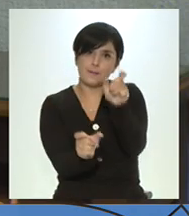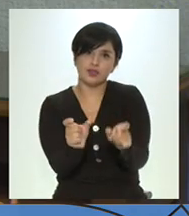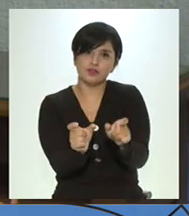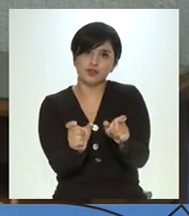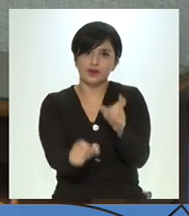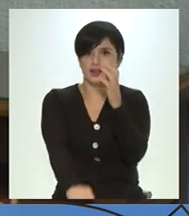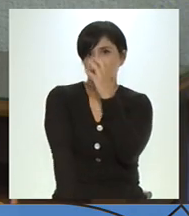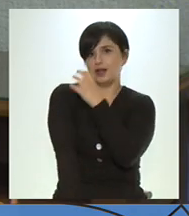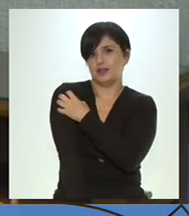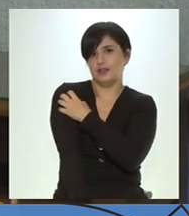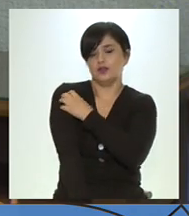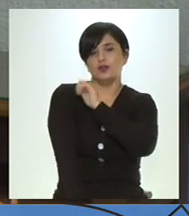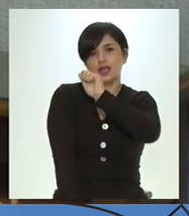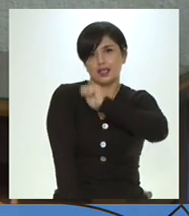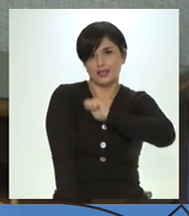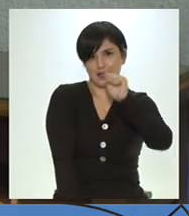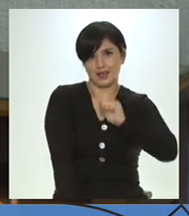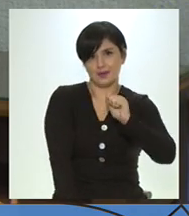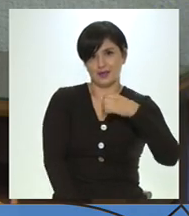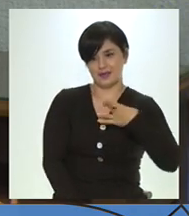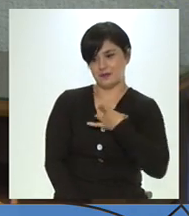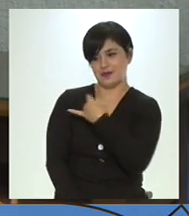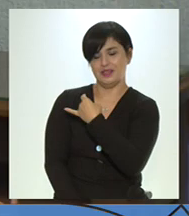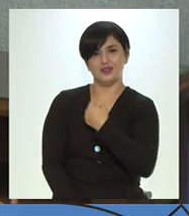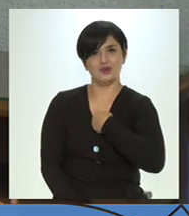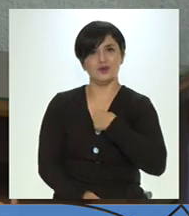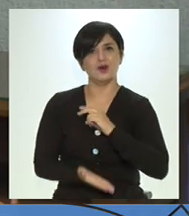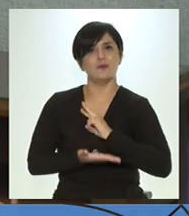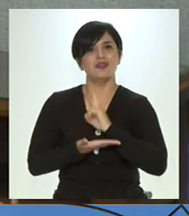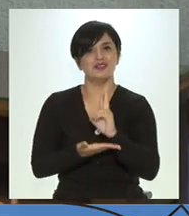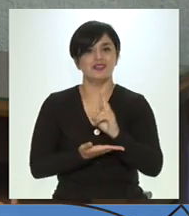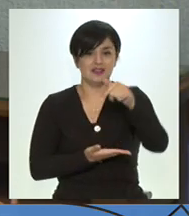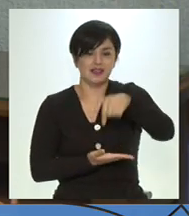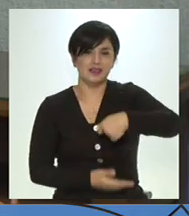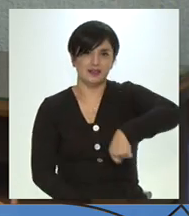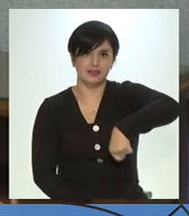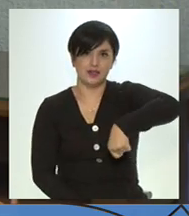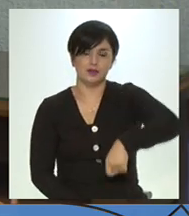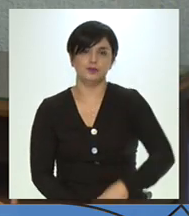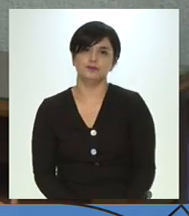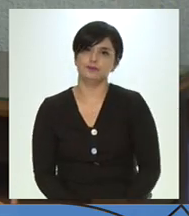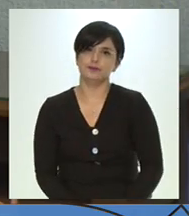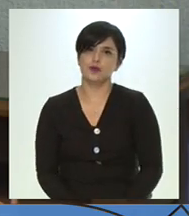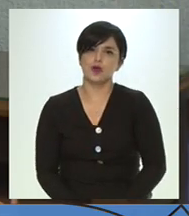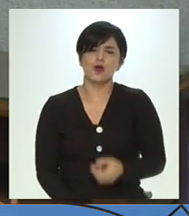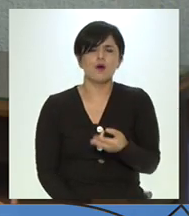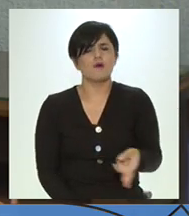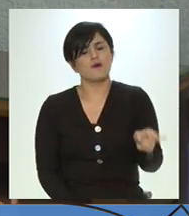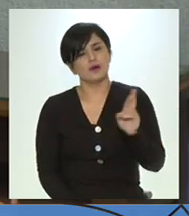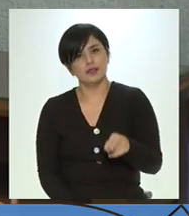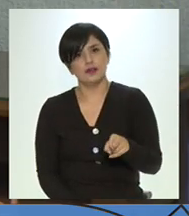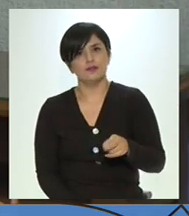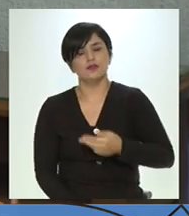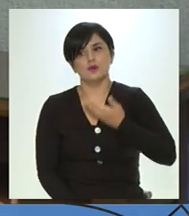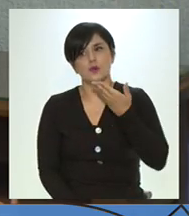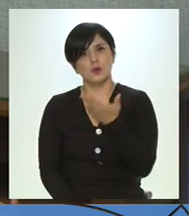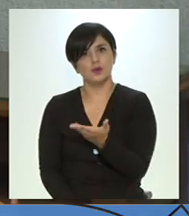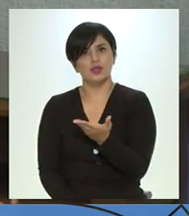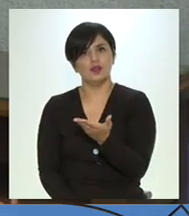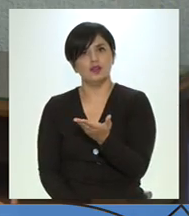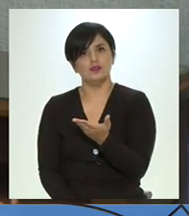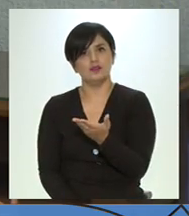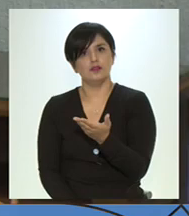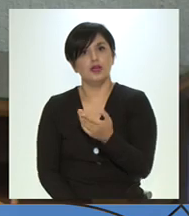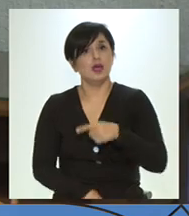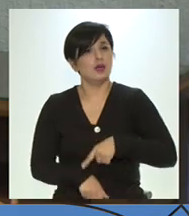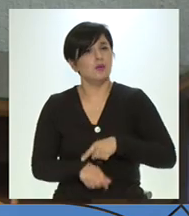región de atacama que me eligieron como su representante en el senado reciban una vez más en esta ocasión tan